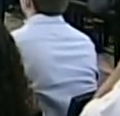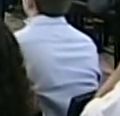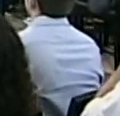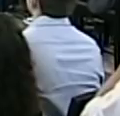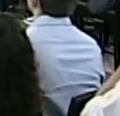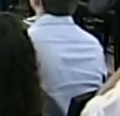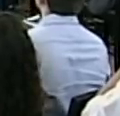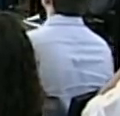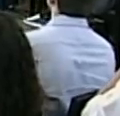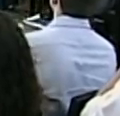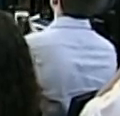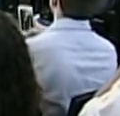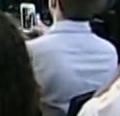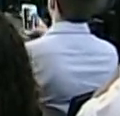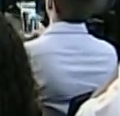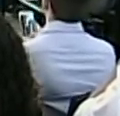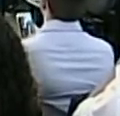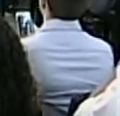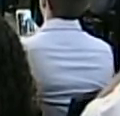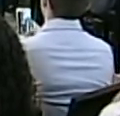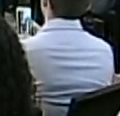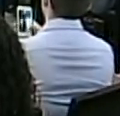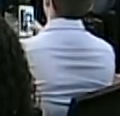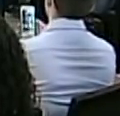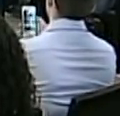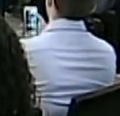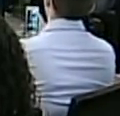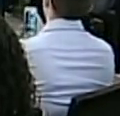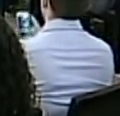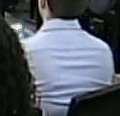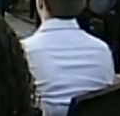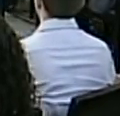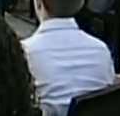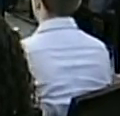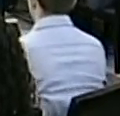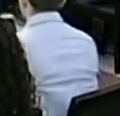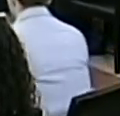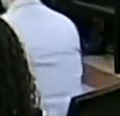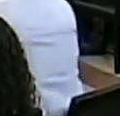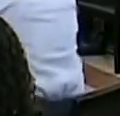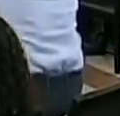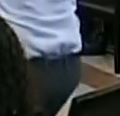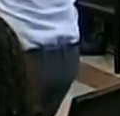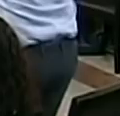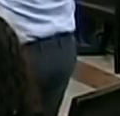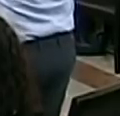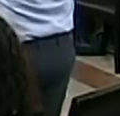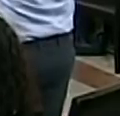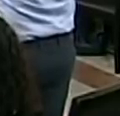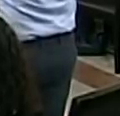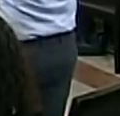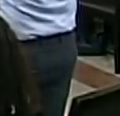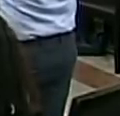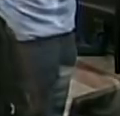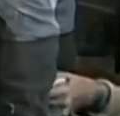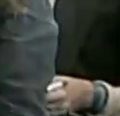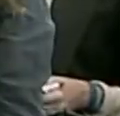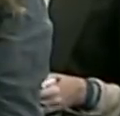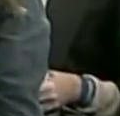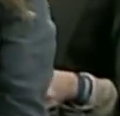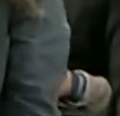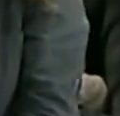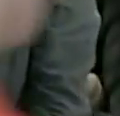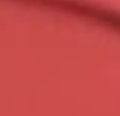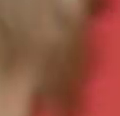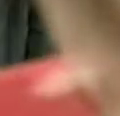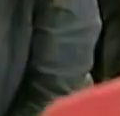Presente en el Salón Simón Bolívar del Palacio de Miraflores, el ciudadano Nicolás Maduro Moros, presidente de la República